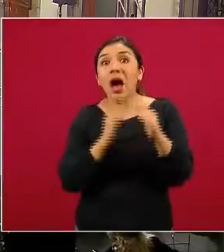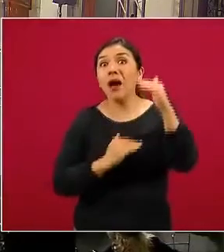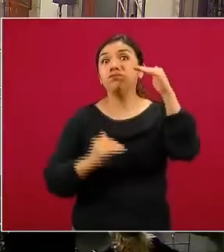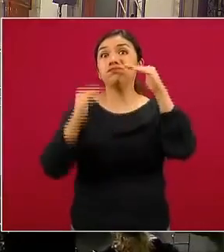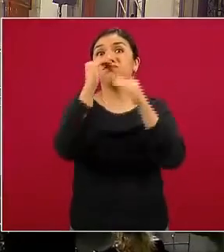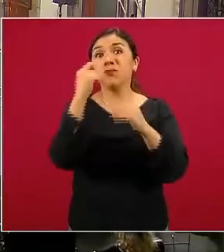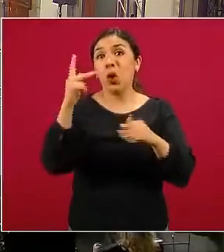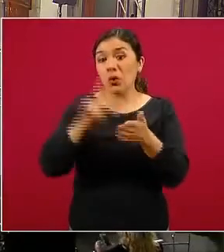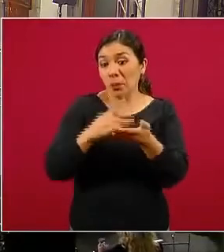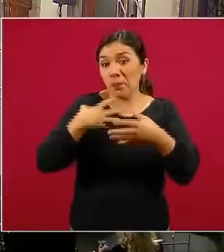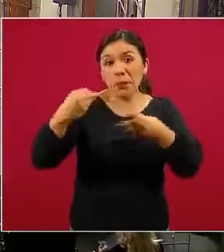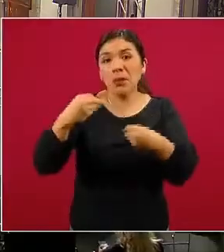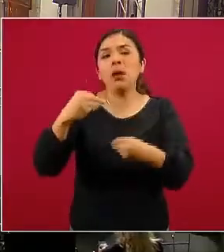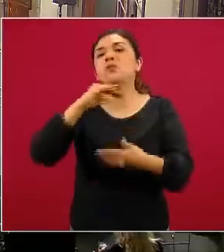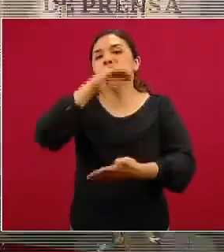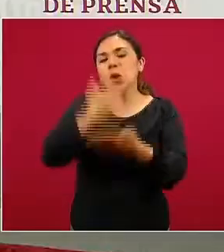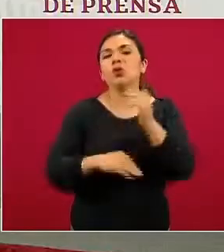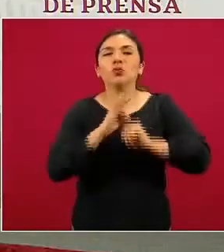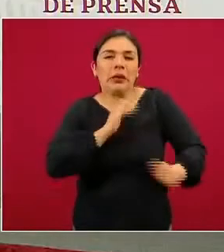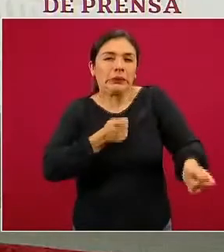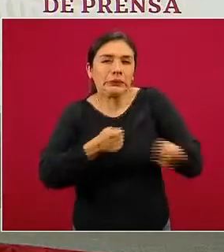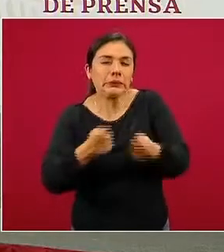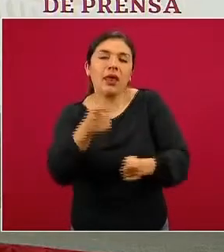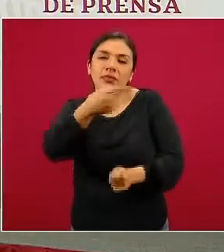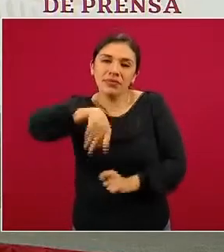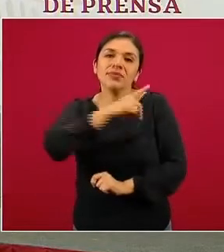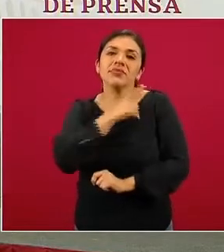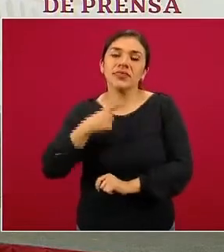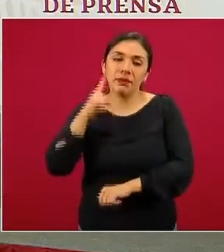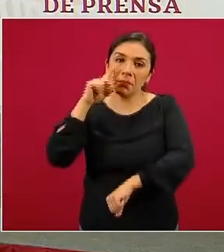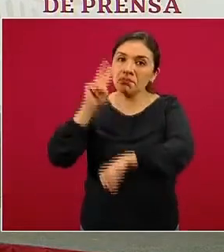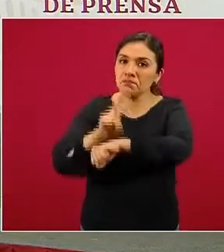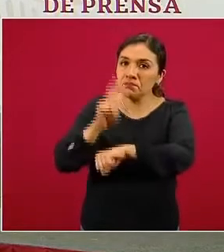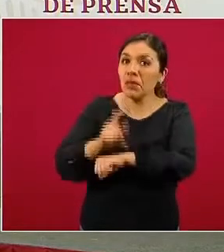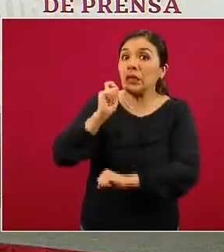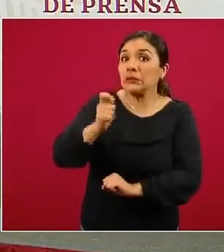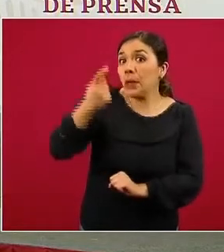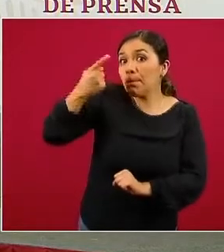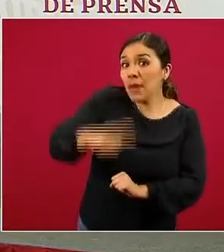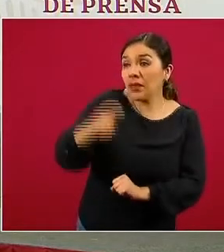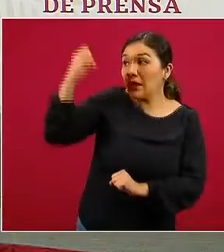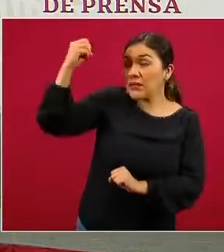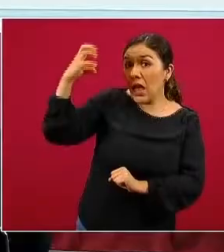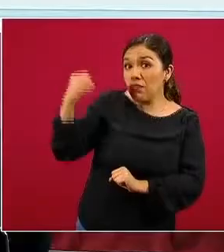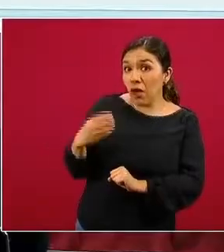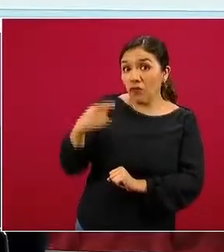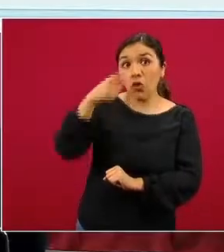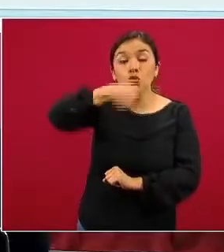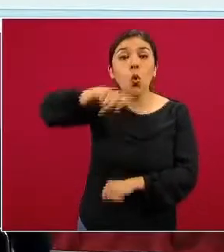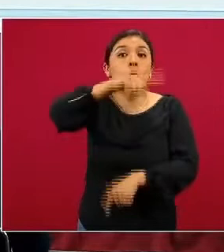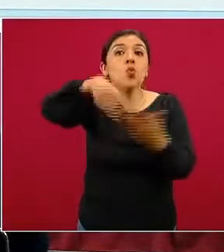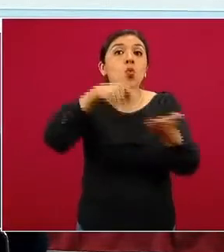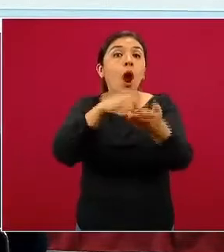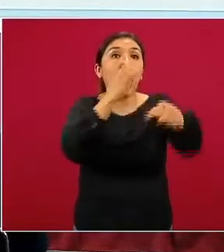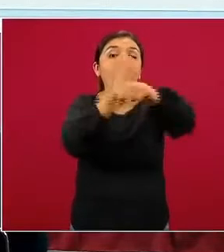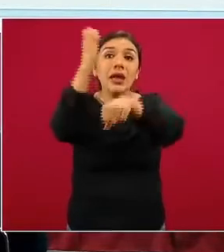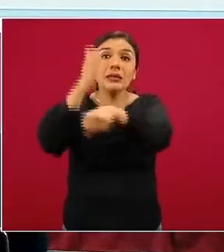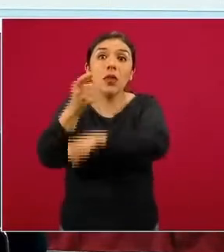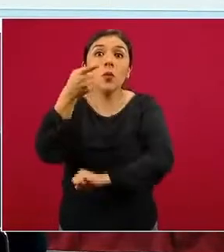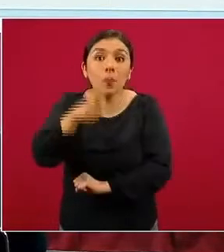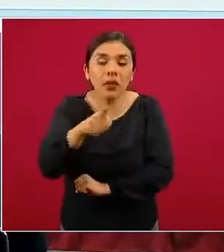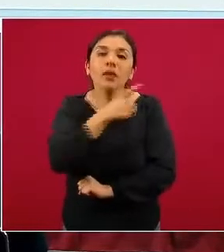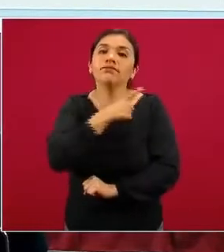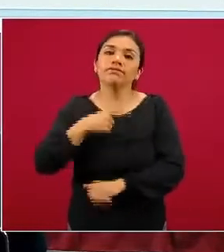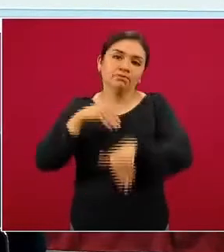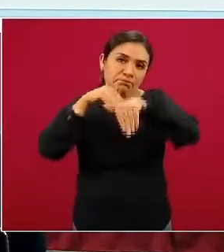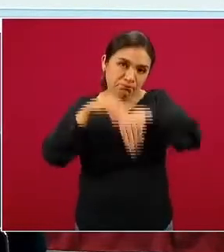en la transmisión correspondiente. Entonces por eso hay que estar muy atentos de las instrucciones que van a estar dando las autoridades sanitarias en sus